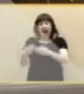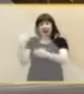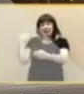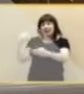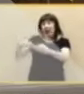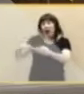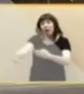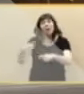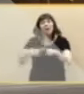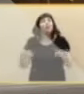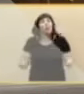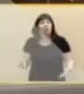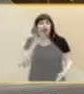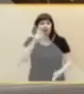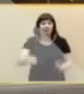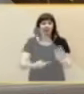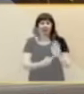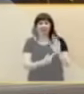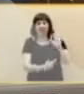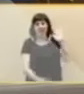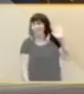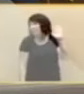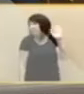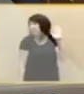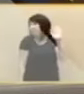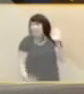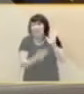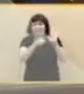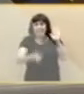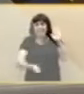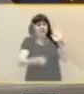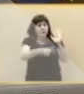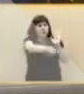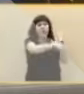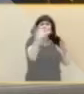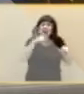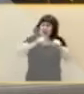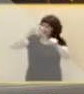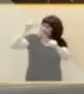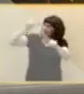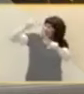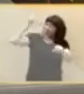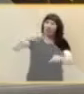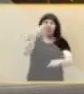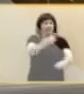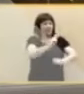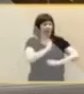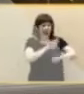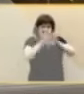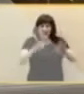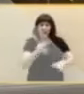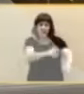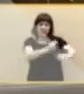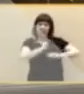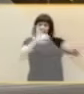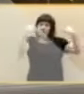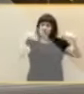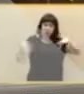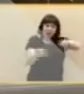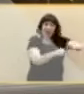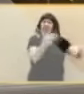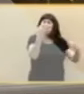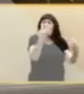chulo. Pero hay que decir una cosa, le está poniendo muy fácil la cosa a Rajoy. Bueno, es que si Rajoy no tuviera que